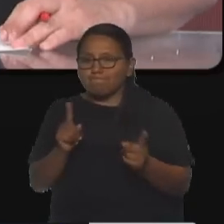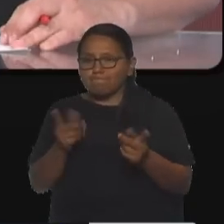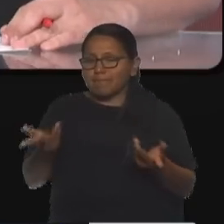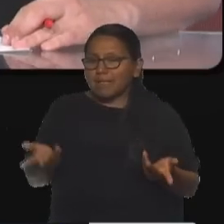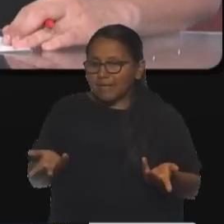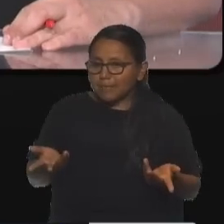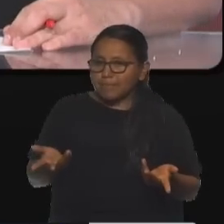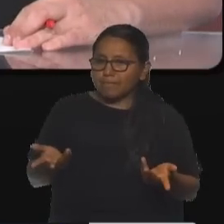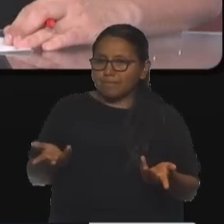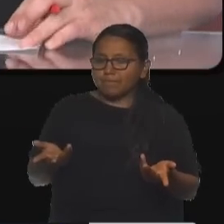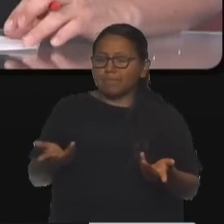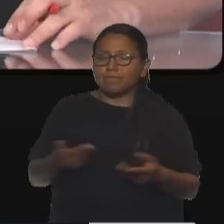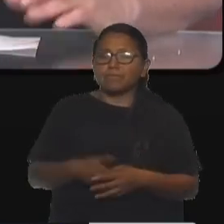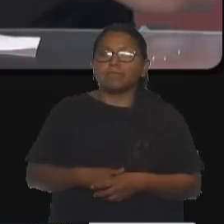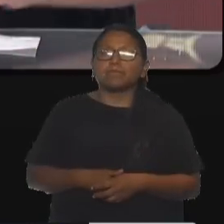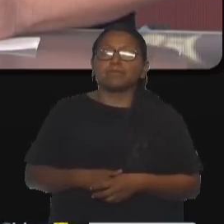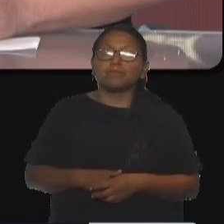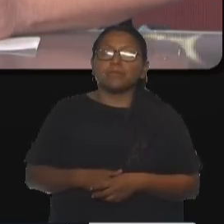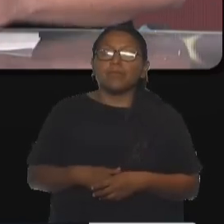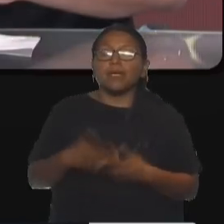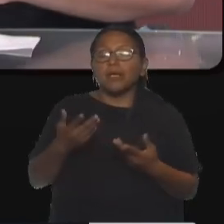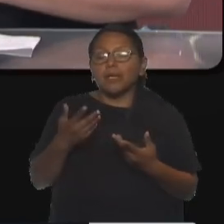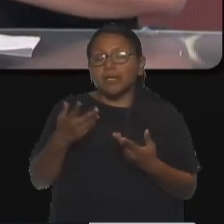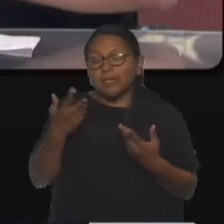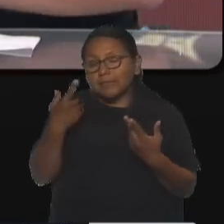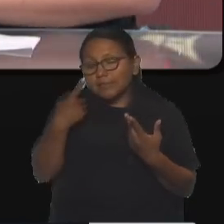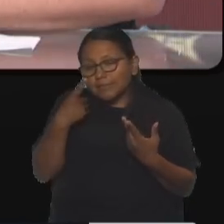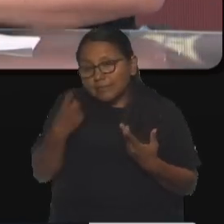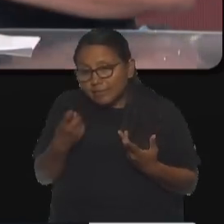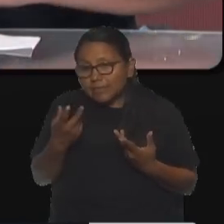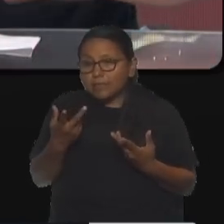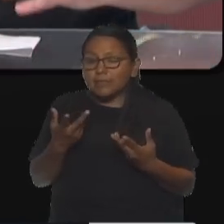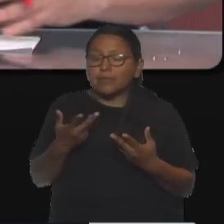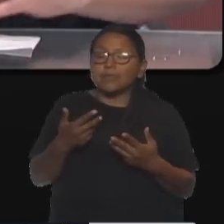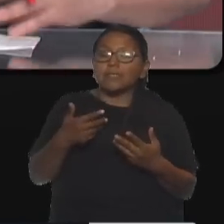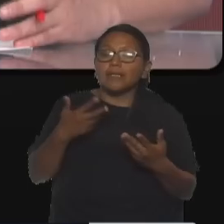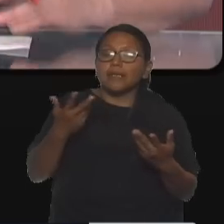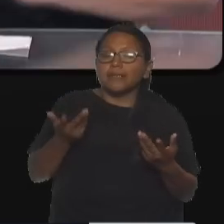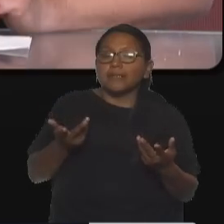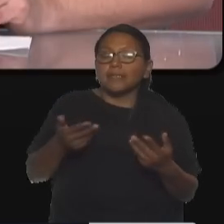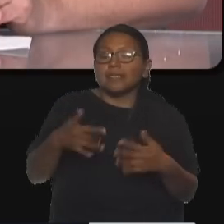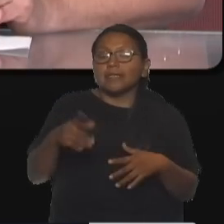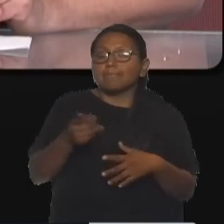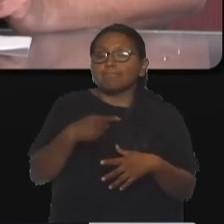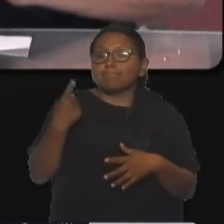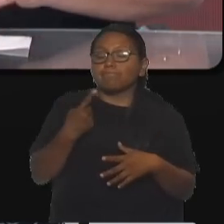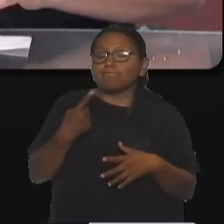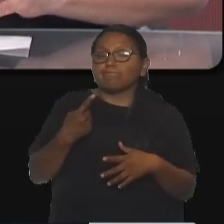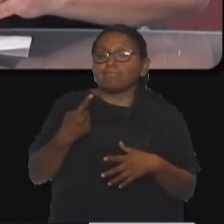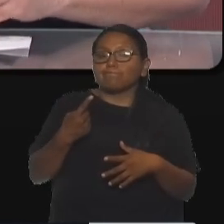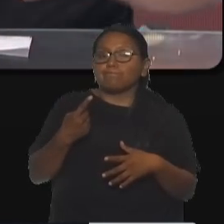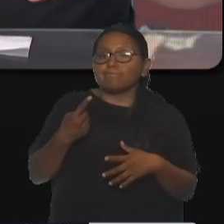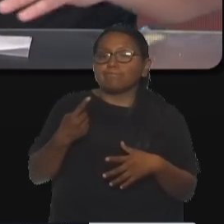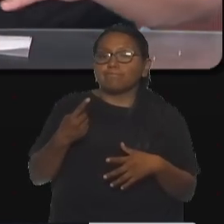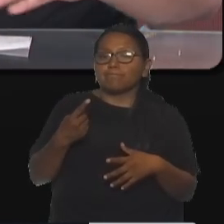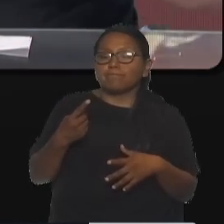una problemática importante. Lo triste o lo que nosotros vemos como sindicato es que,